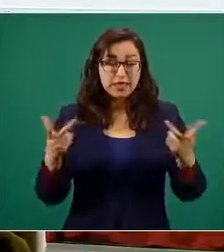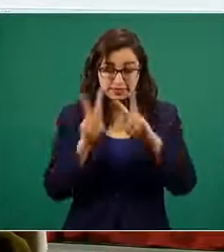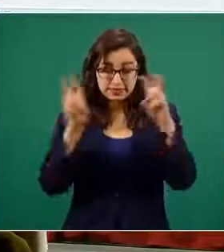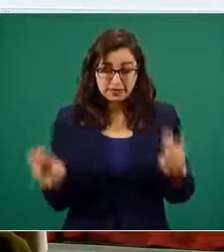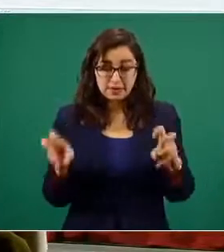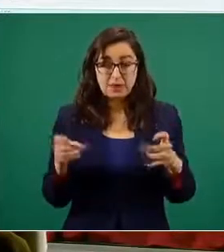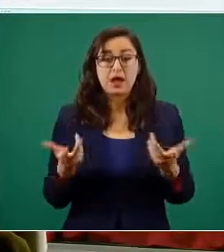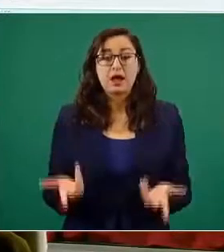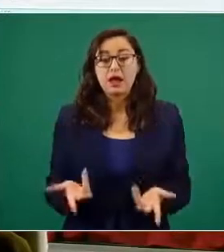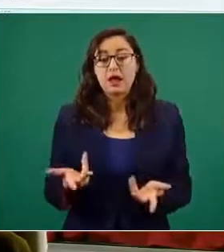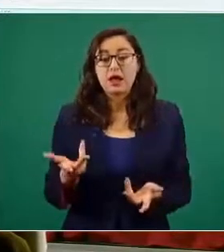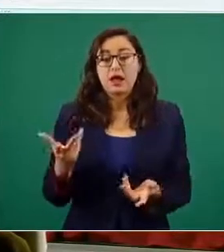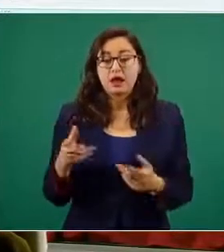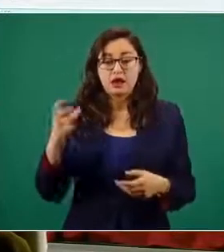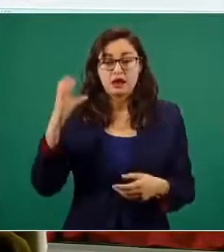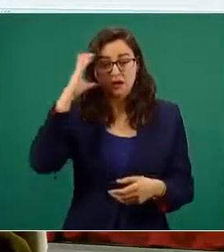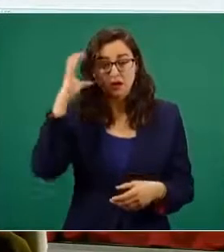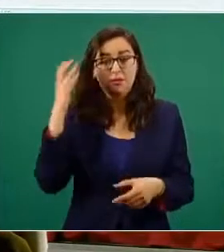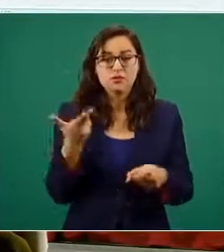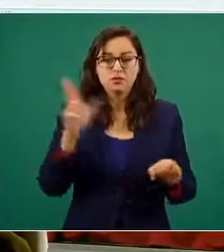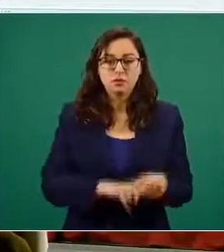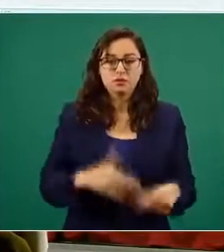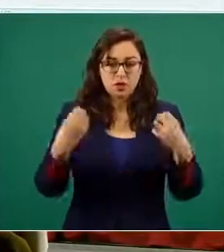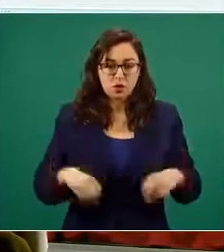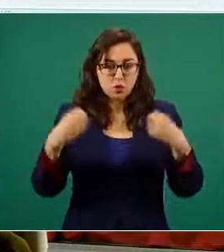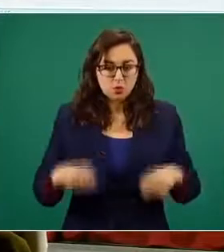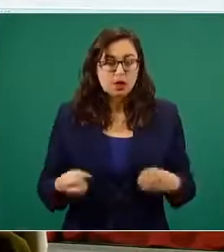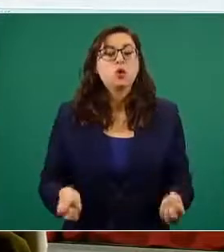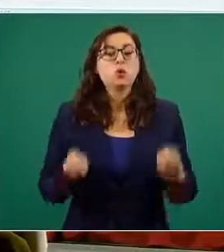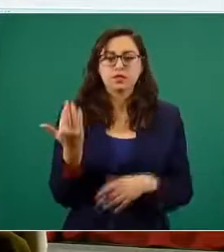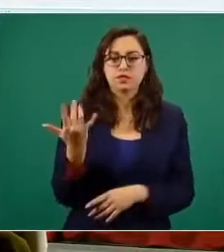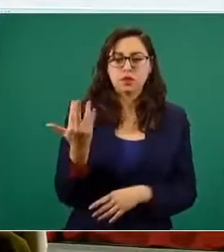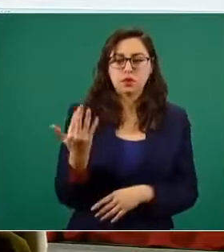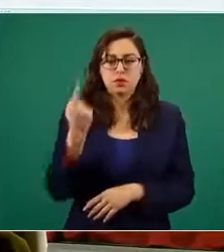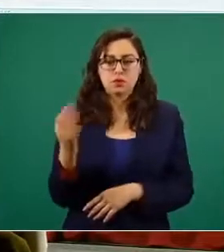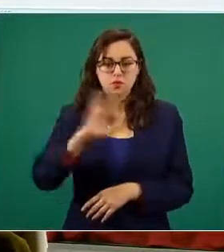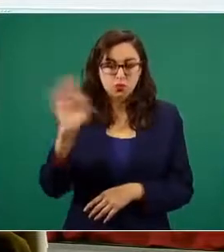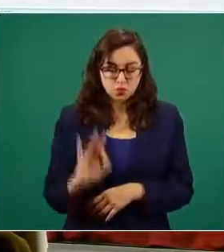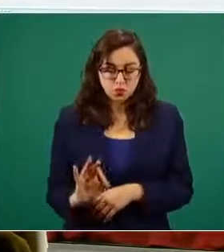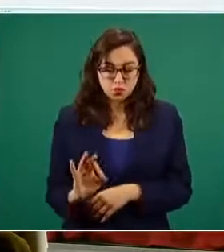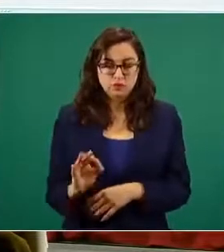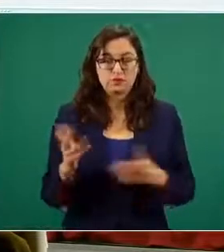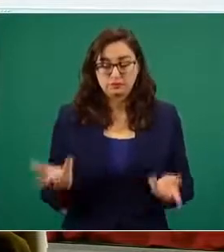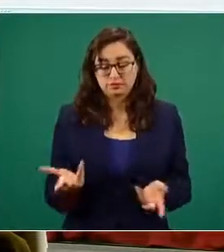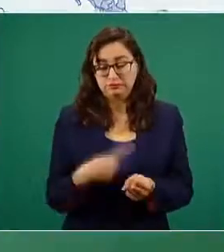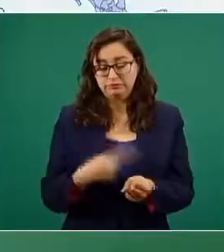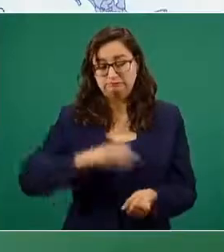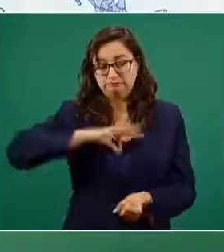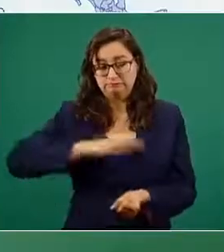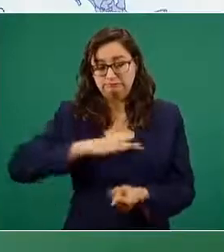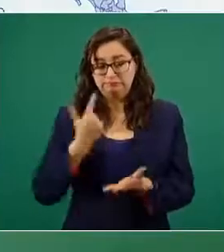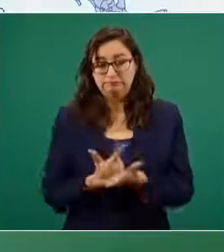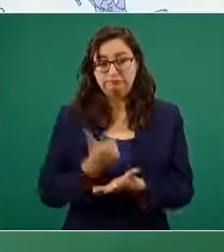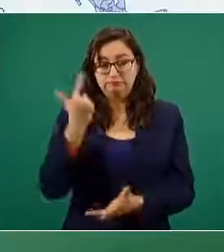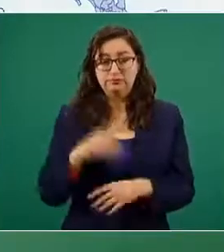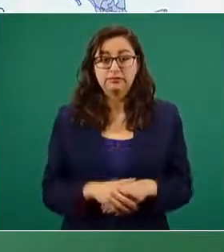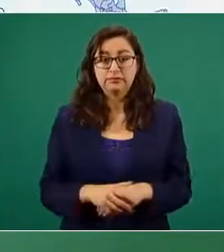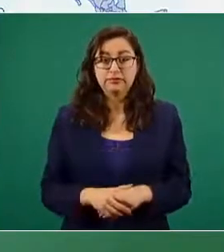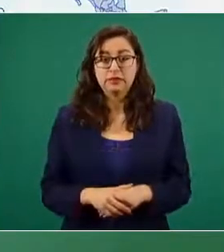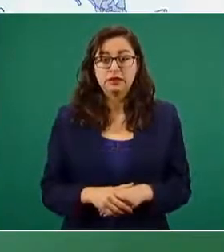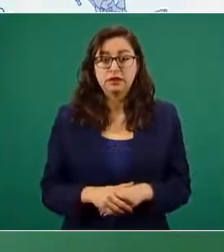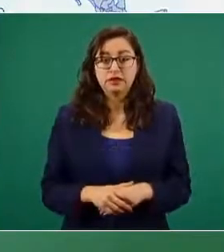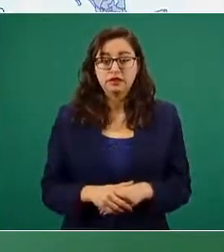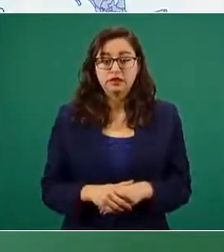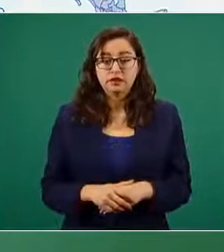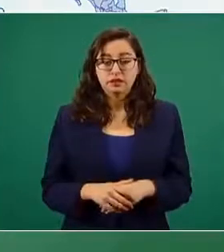panorámica, tenemos el 51% de las camas destinadas a la atención de personas con infección respiratoria aguda grave, el síndrome clínico de COVID-19, ocupadas. Y vemos que 5